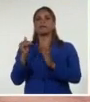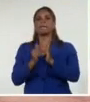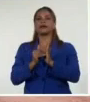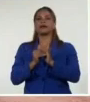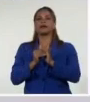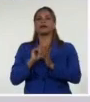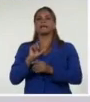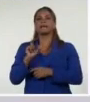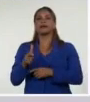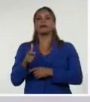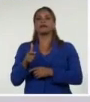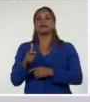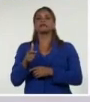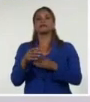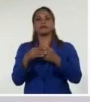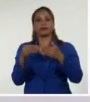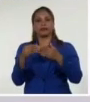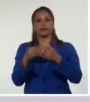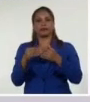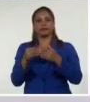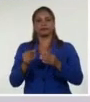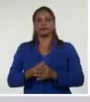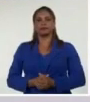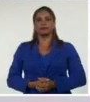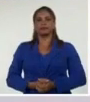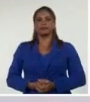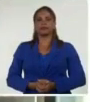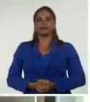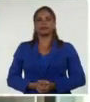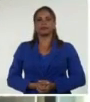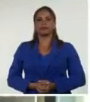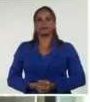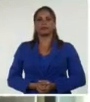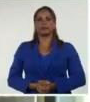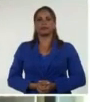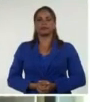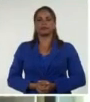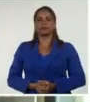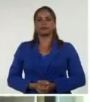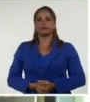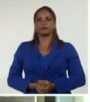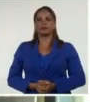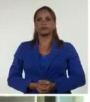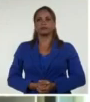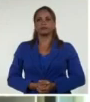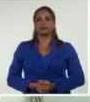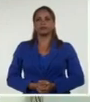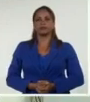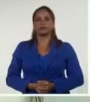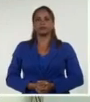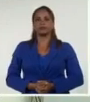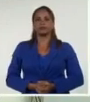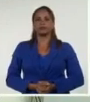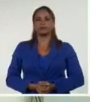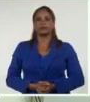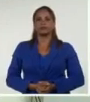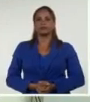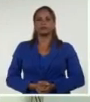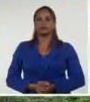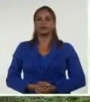pesos en moneda libremente convertible. En San Antonio de los Baños,